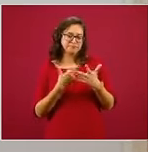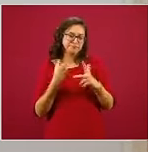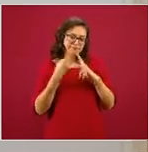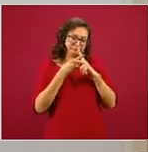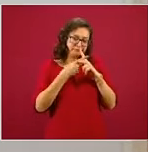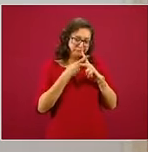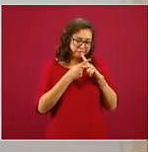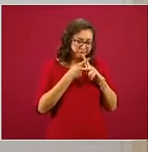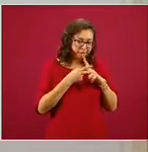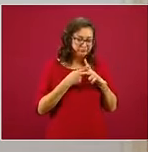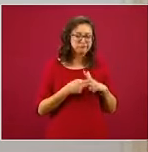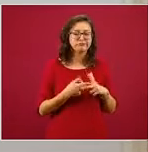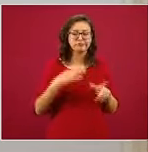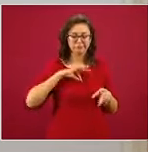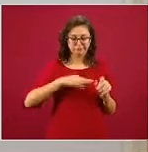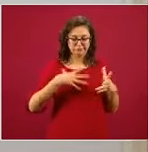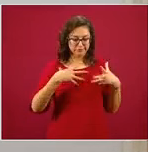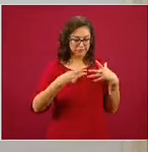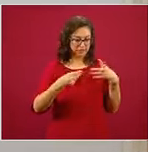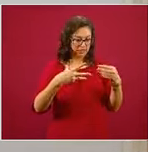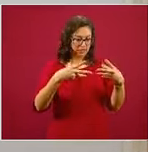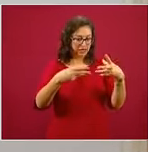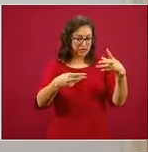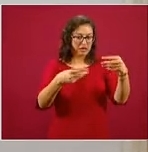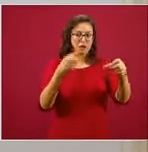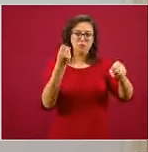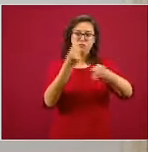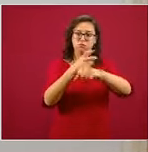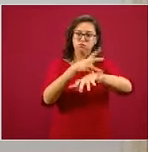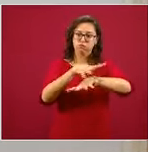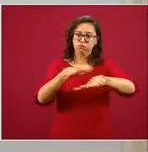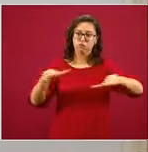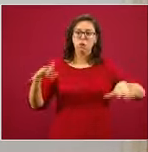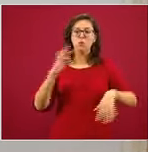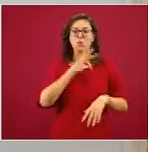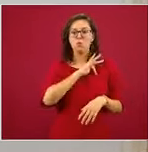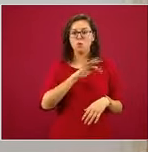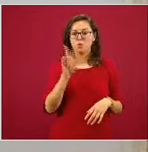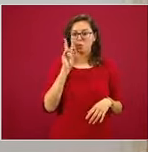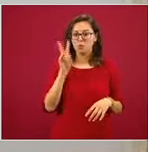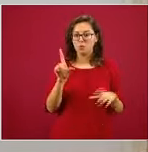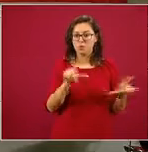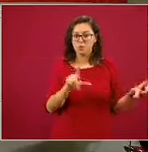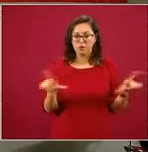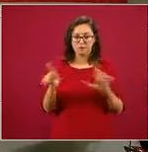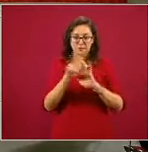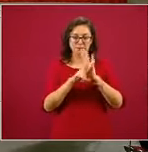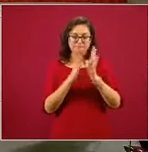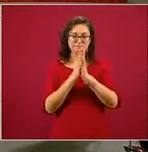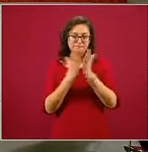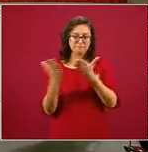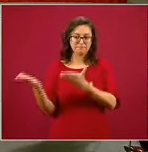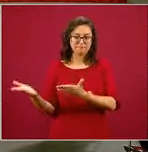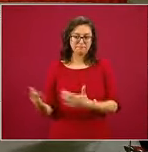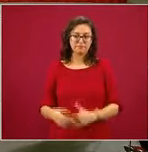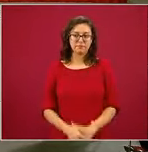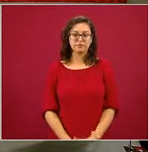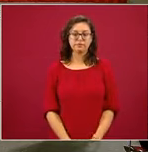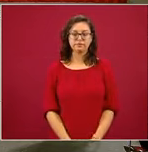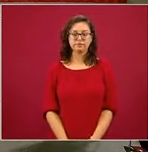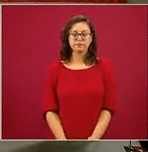impacto que ha tenido la epidemia de COVID en nuestro país. Si nos puede proyectar el primer video, por favor.